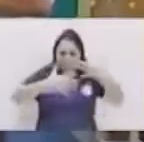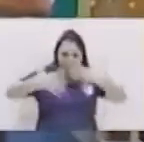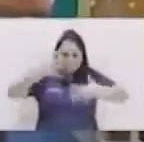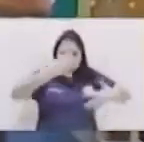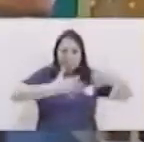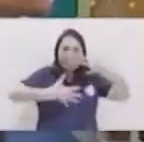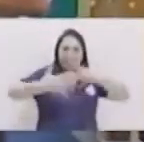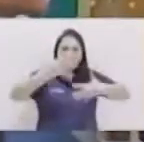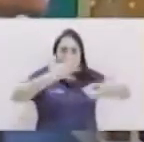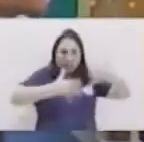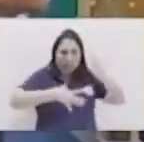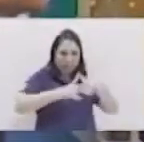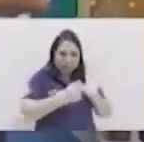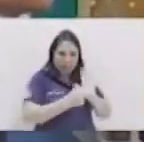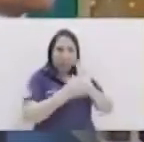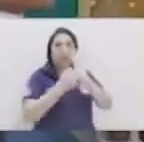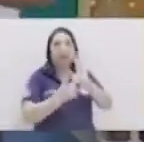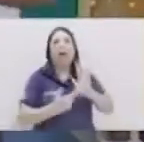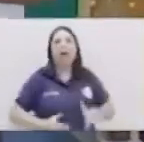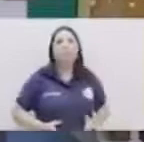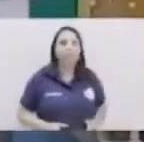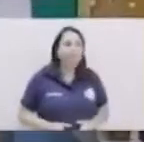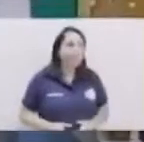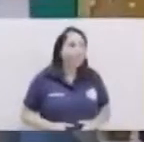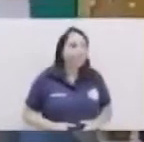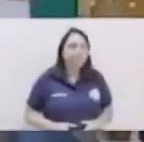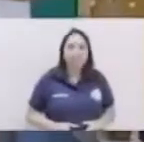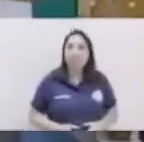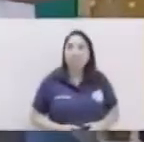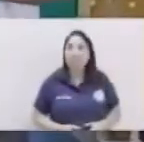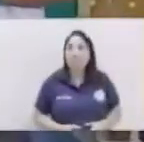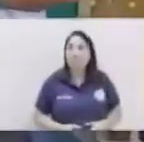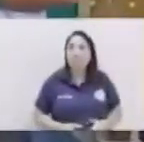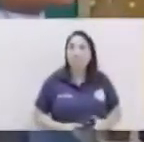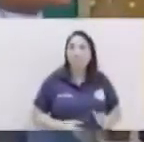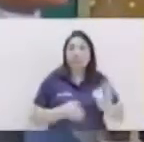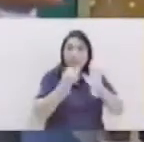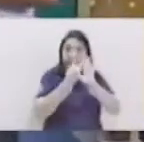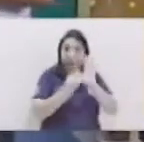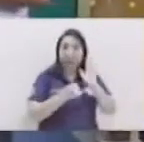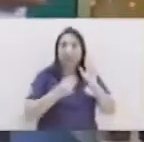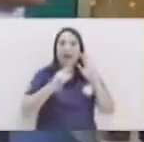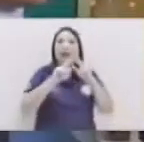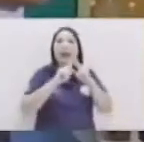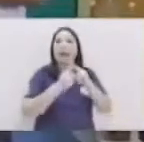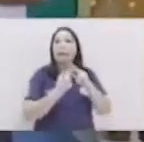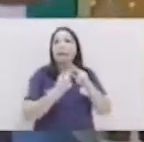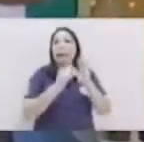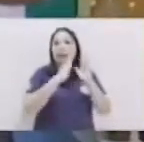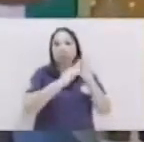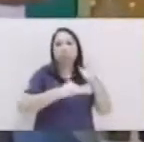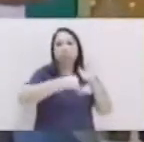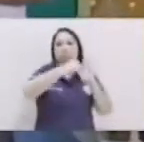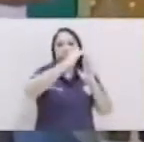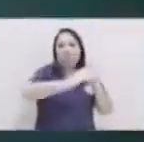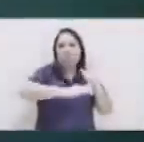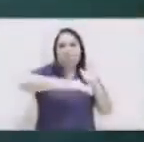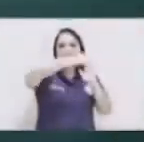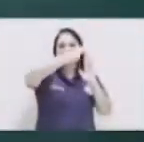a utilizar aquí. Perfecto. Pero con nuestro dibujo vamos a empezar a pintar el